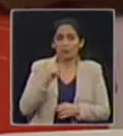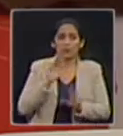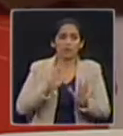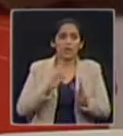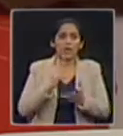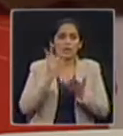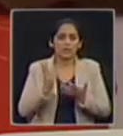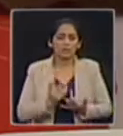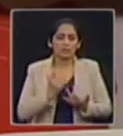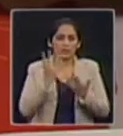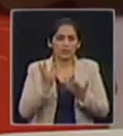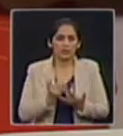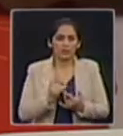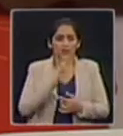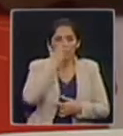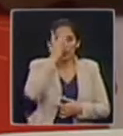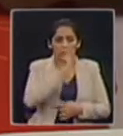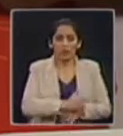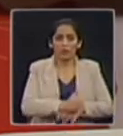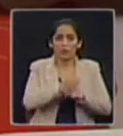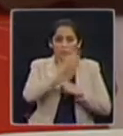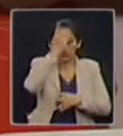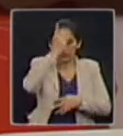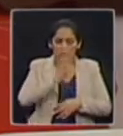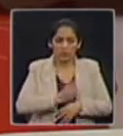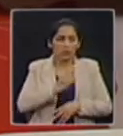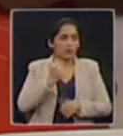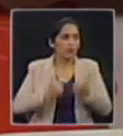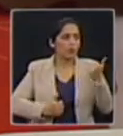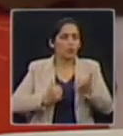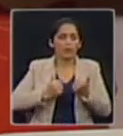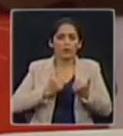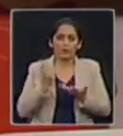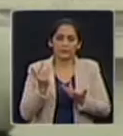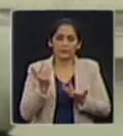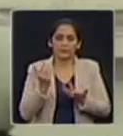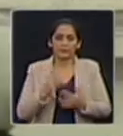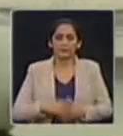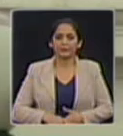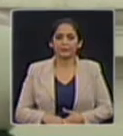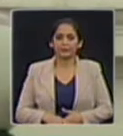el dictamen del organismo de control constitucional.